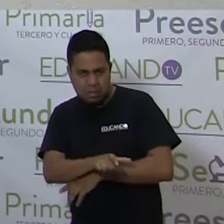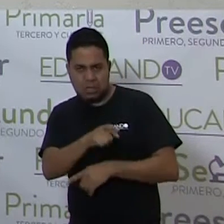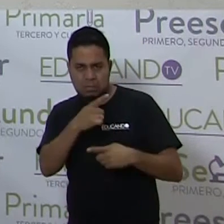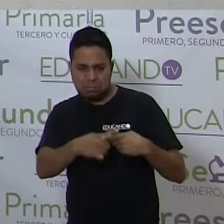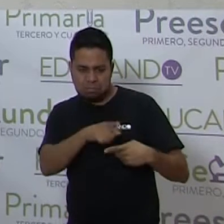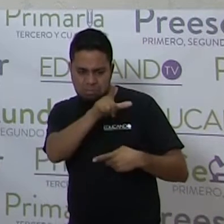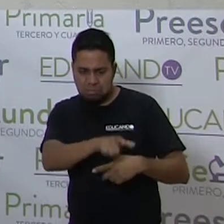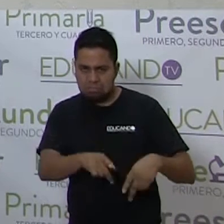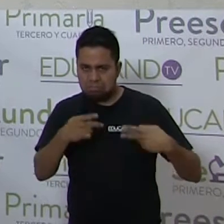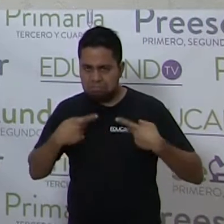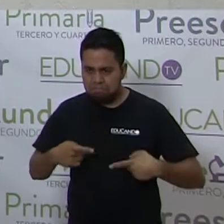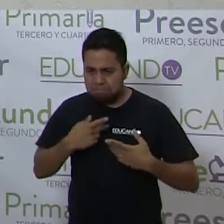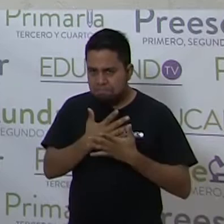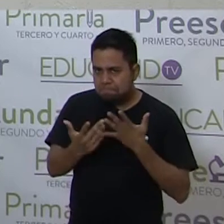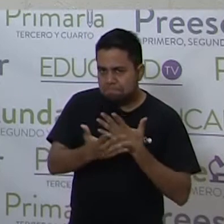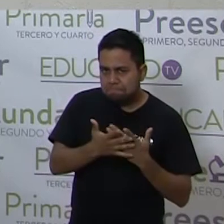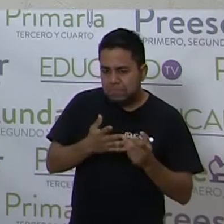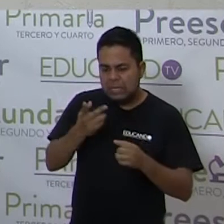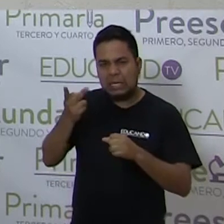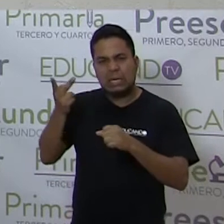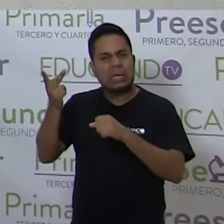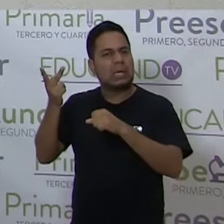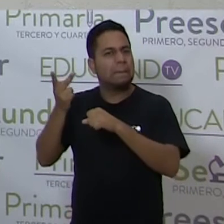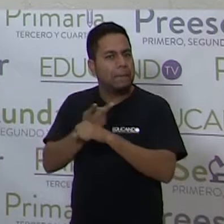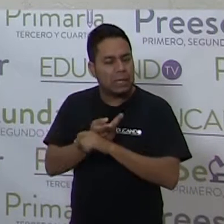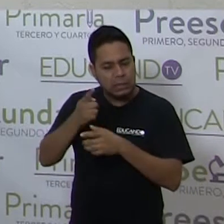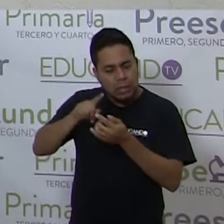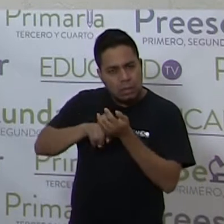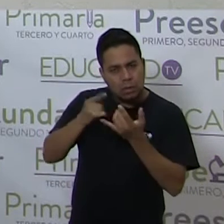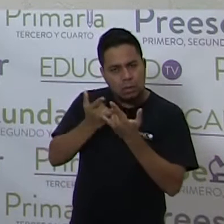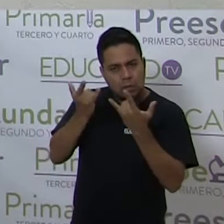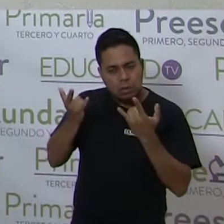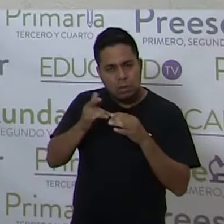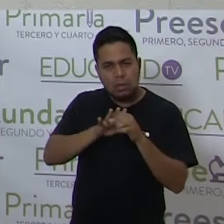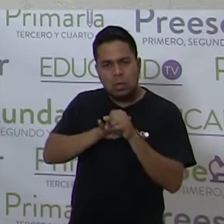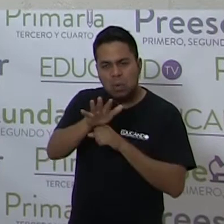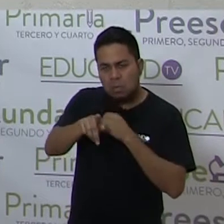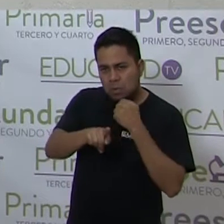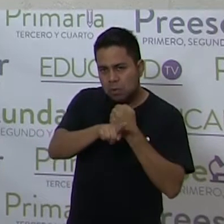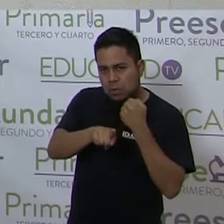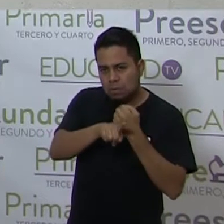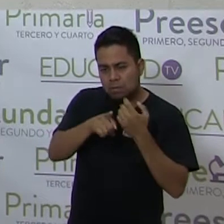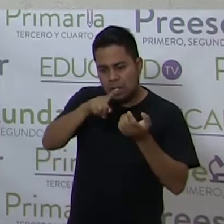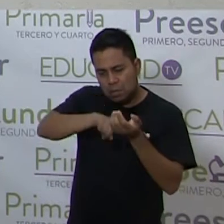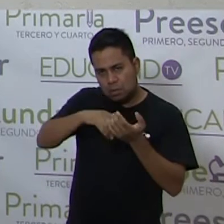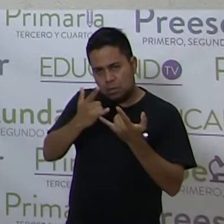en estas historias? ¿Cómo es que se resuelven estas historias?